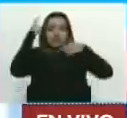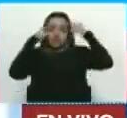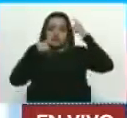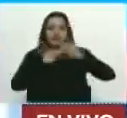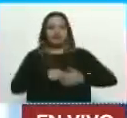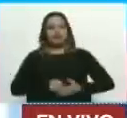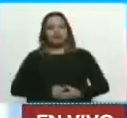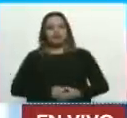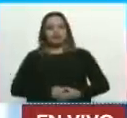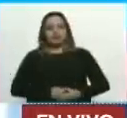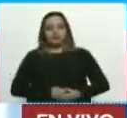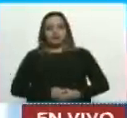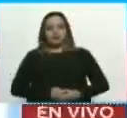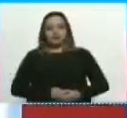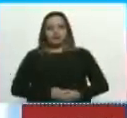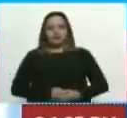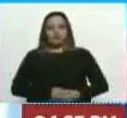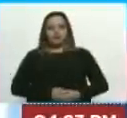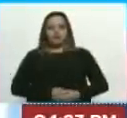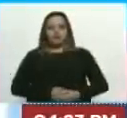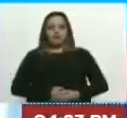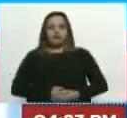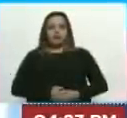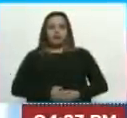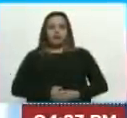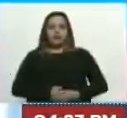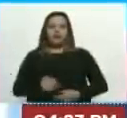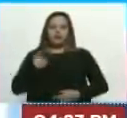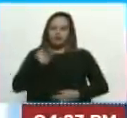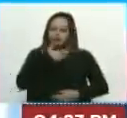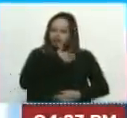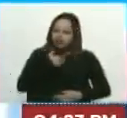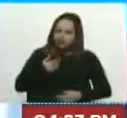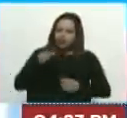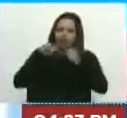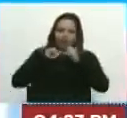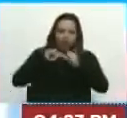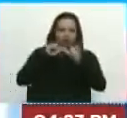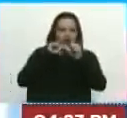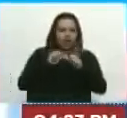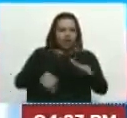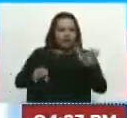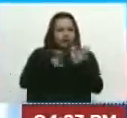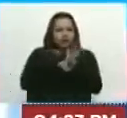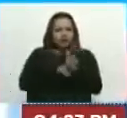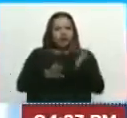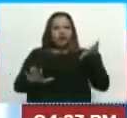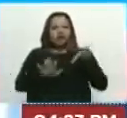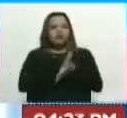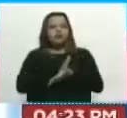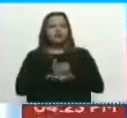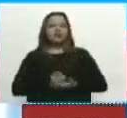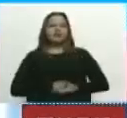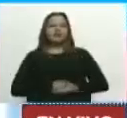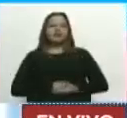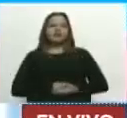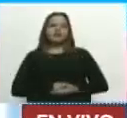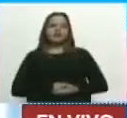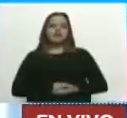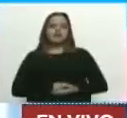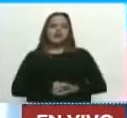Frías. Y quiero insistir sobre el hecho que una de